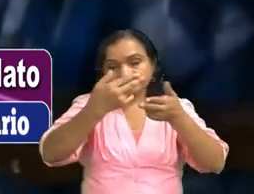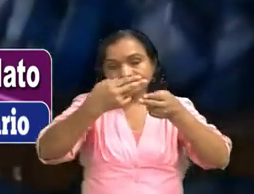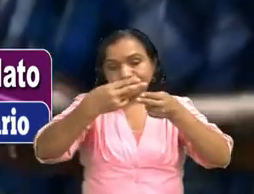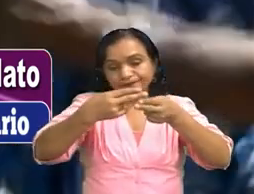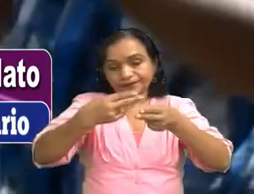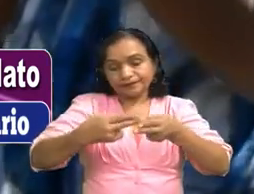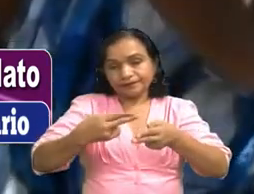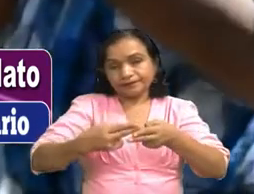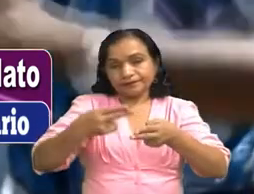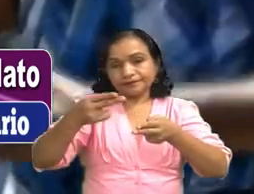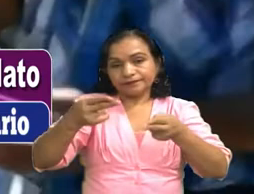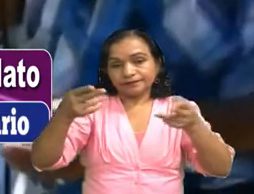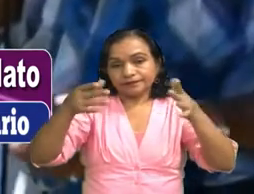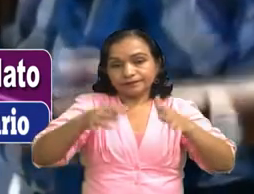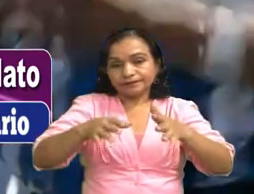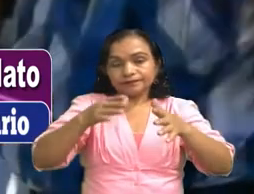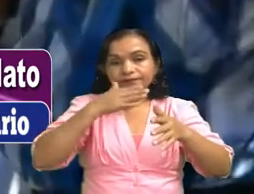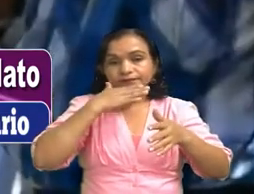para noviembre y diciembre.